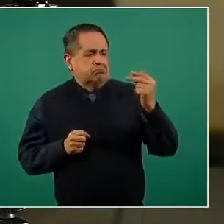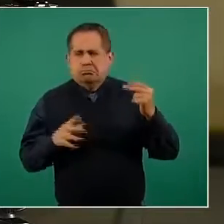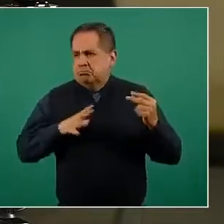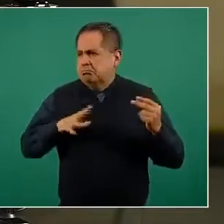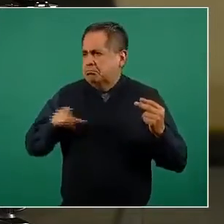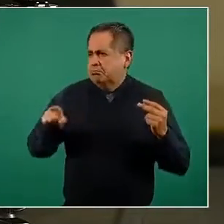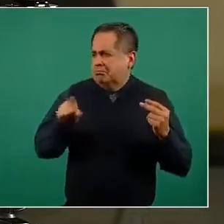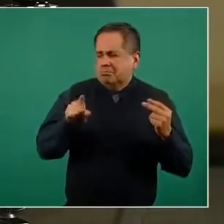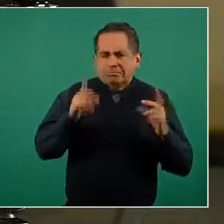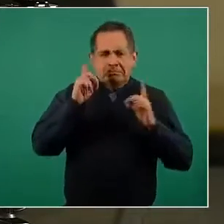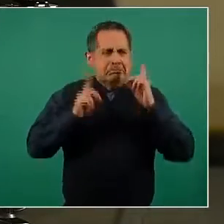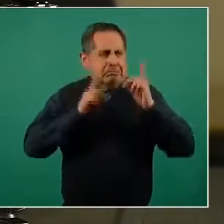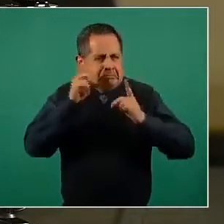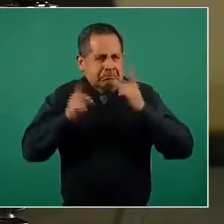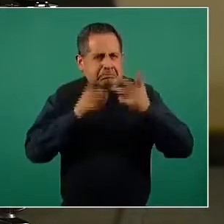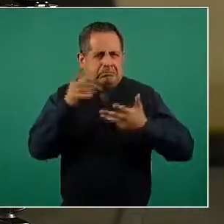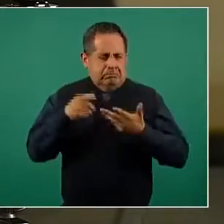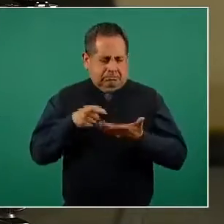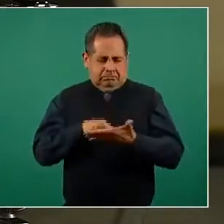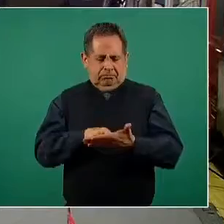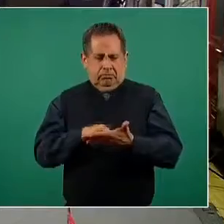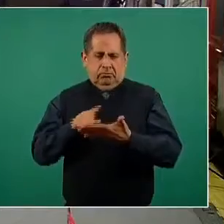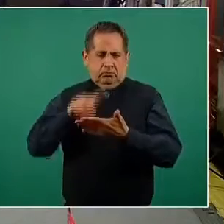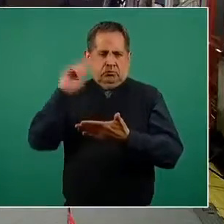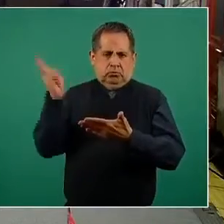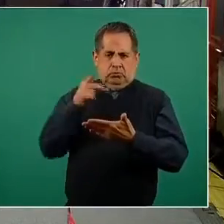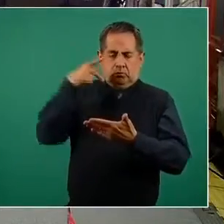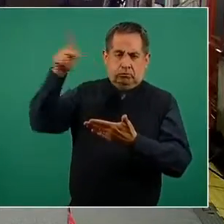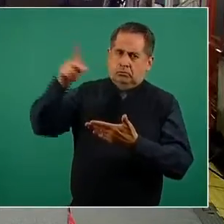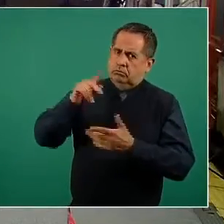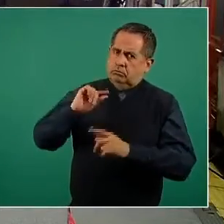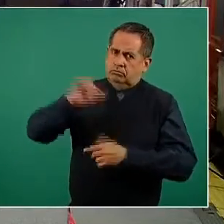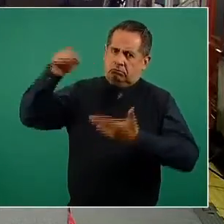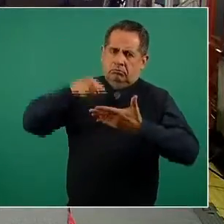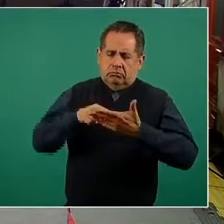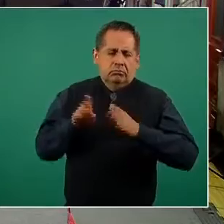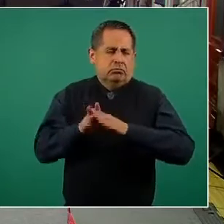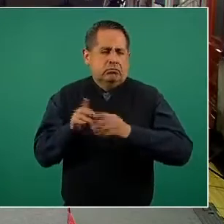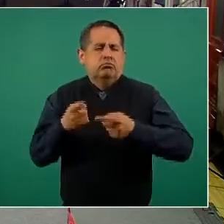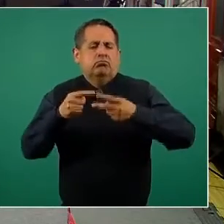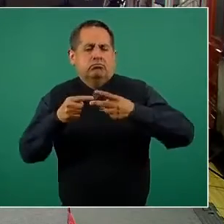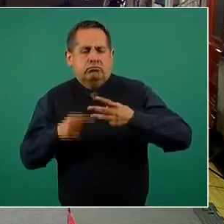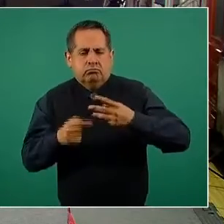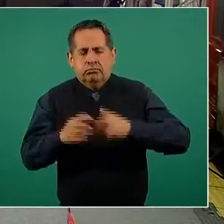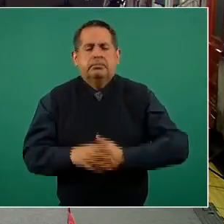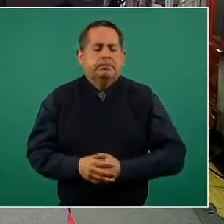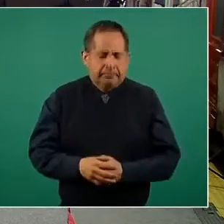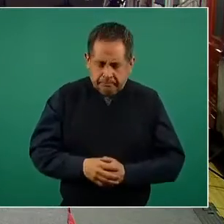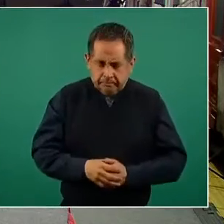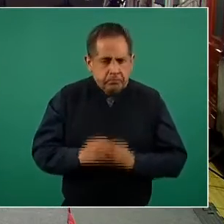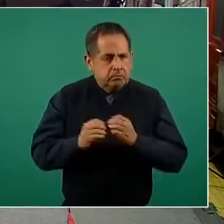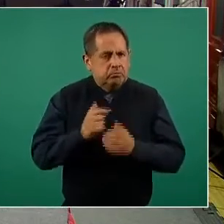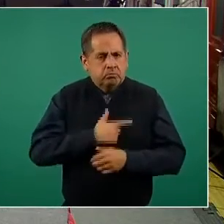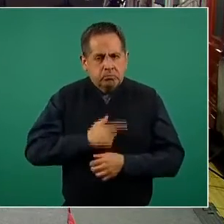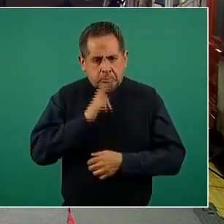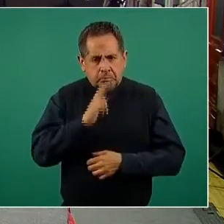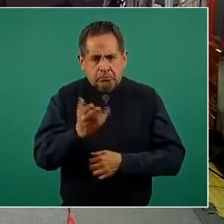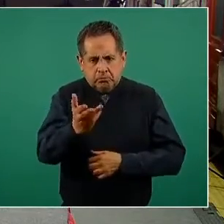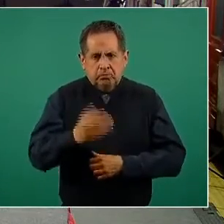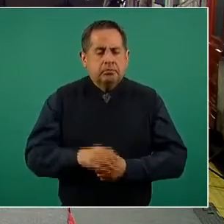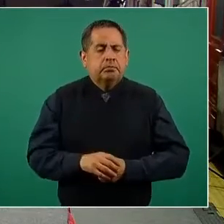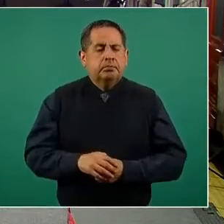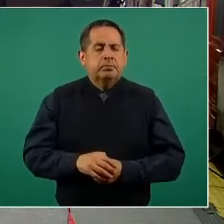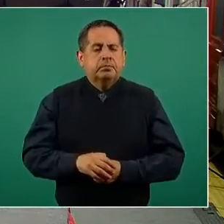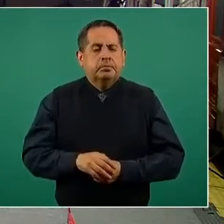estar especulando de esta universidad tan respetable. Y tengo otras dos preguntas. Gracias. ¿Cómo no? Con mucho gusto.